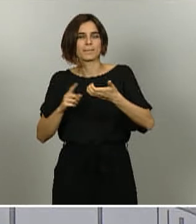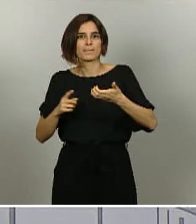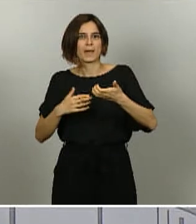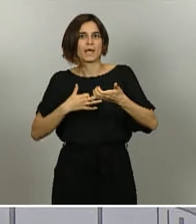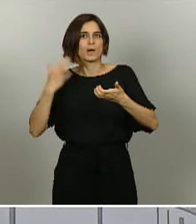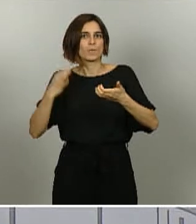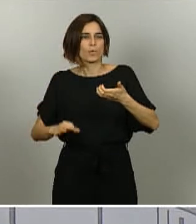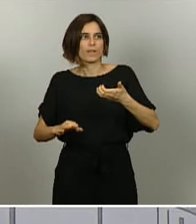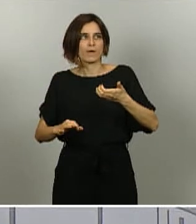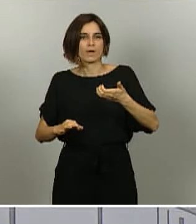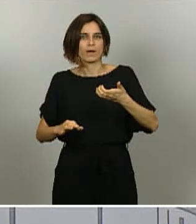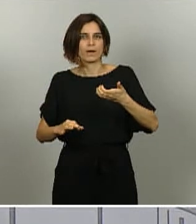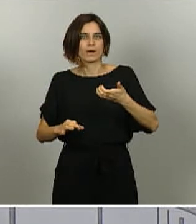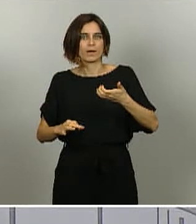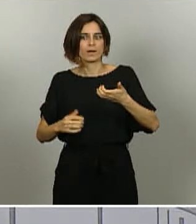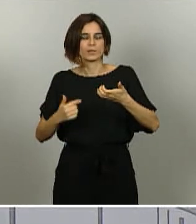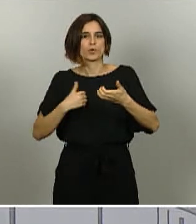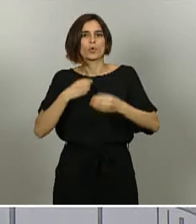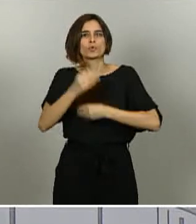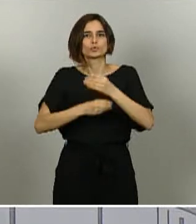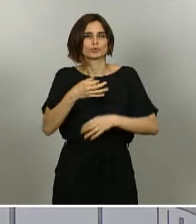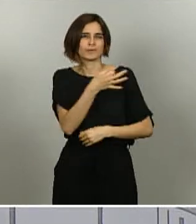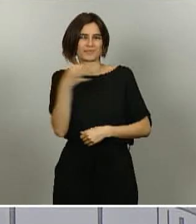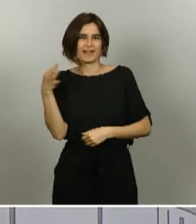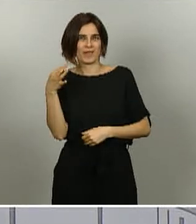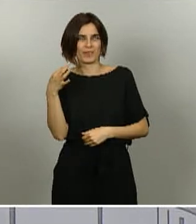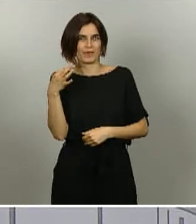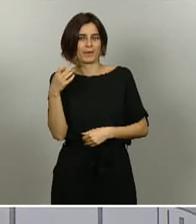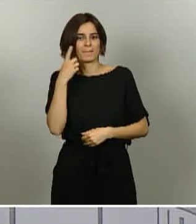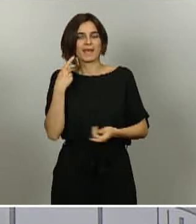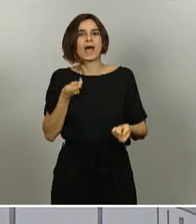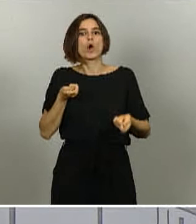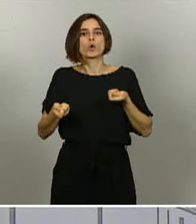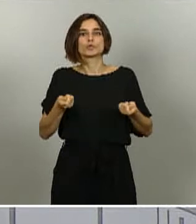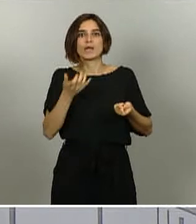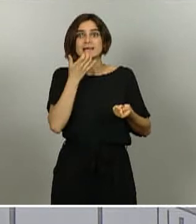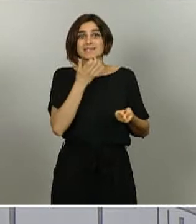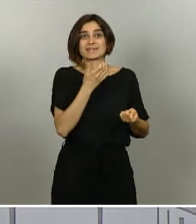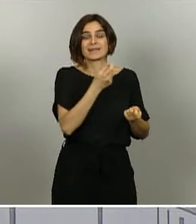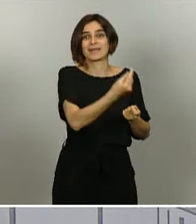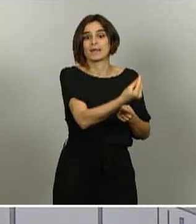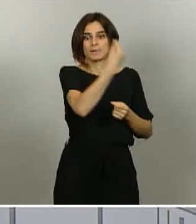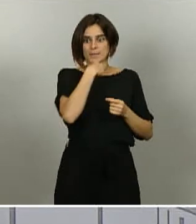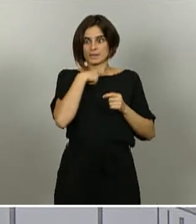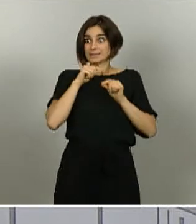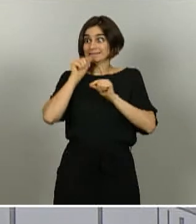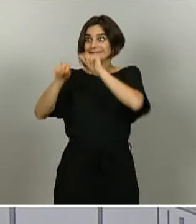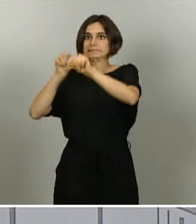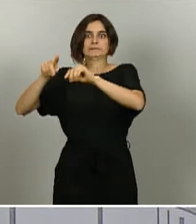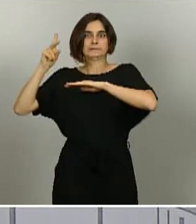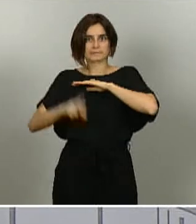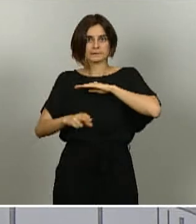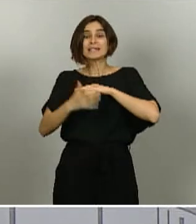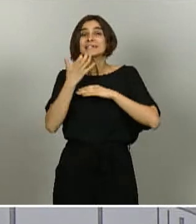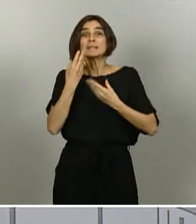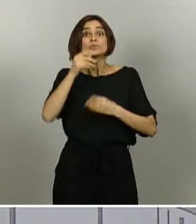tener una aplicación eficaz desde el punto de vista de control de la transmisión. Si no hay un gran porcentaje de población que se haya descargado, esa aplicación